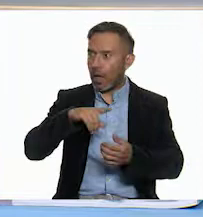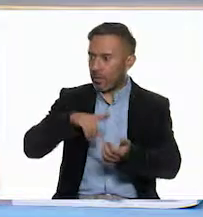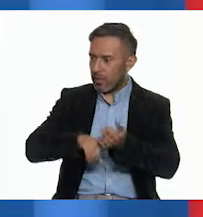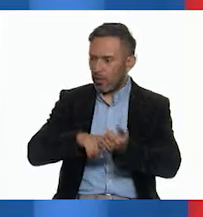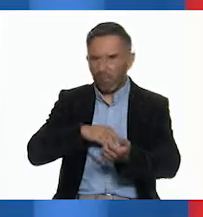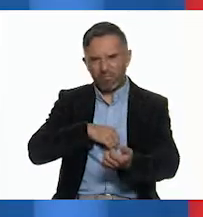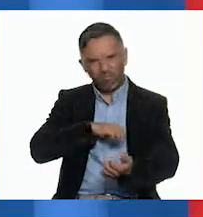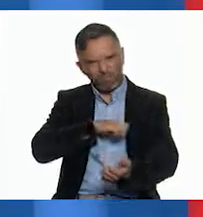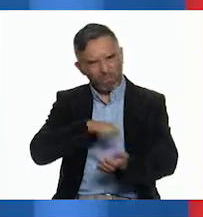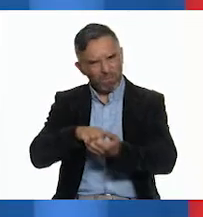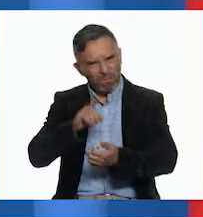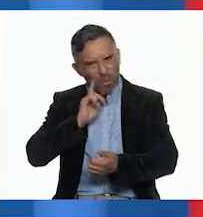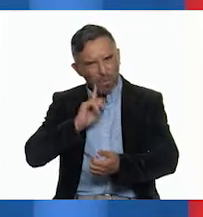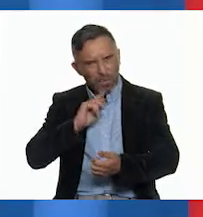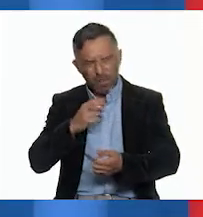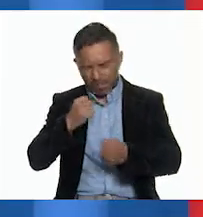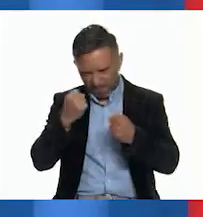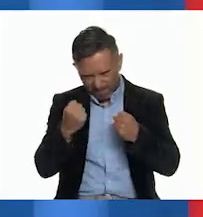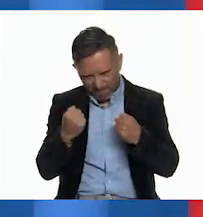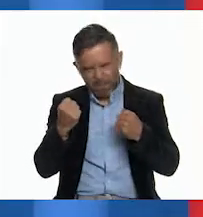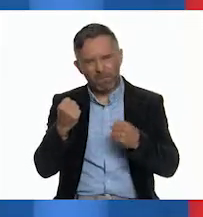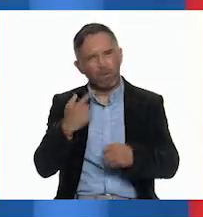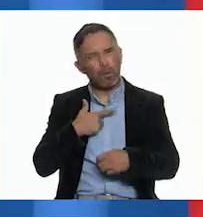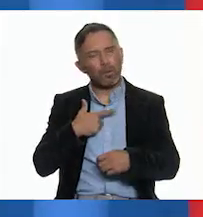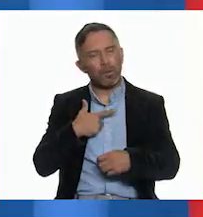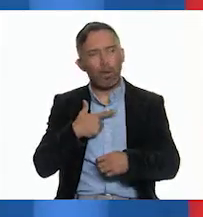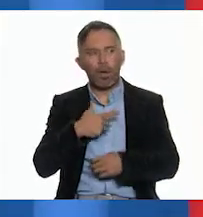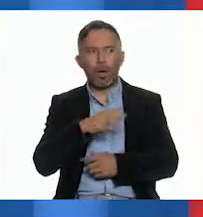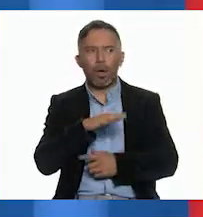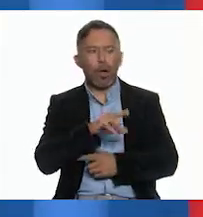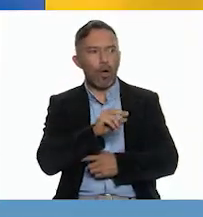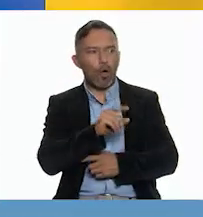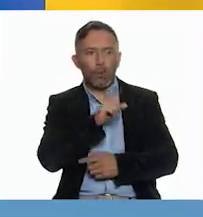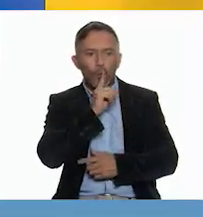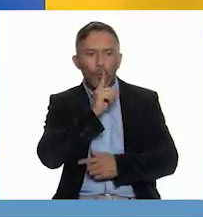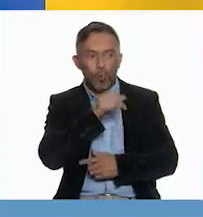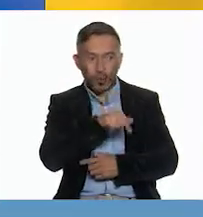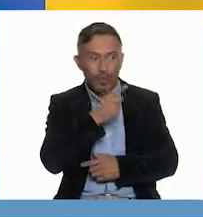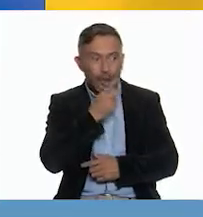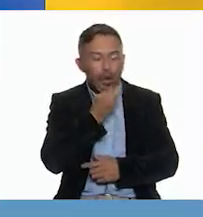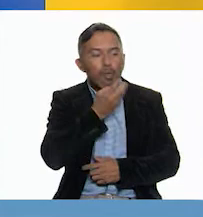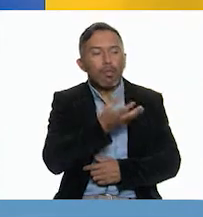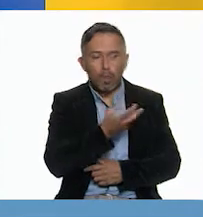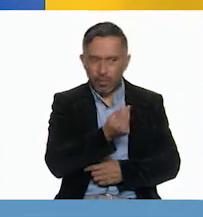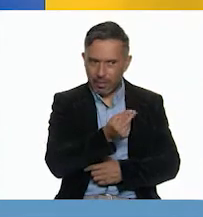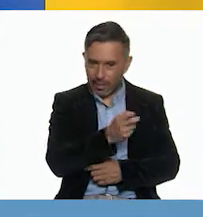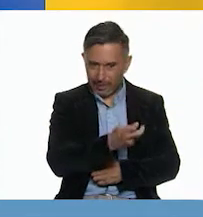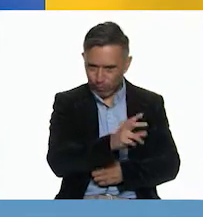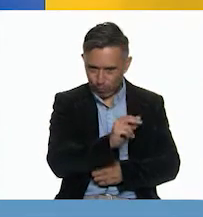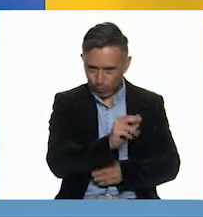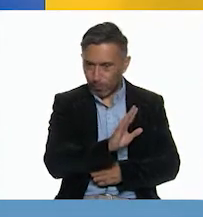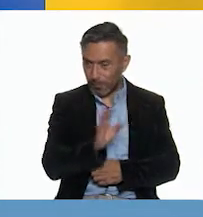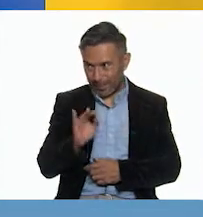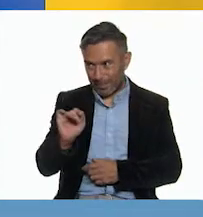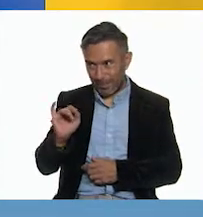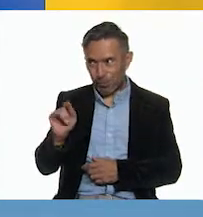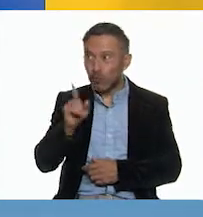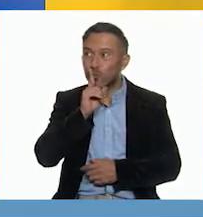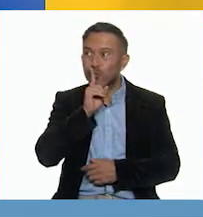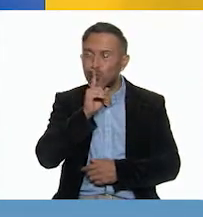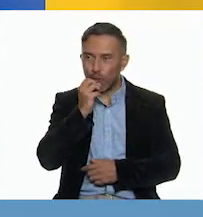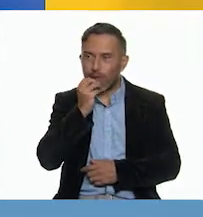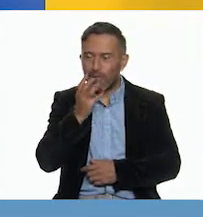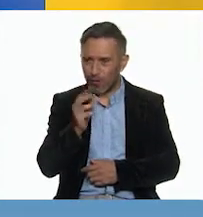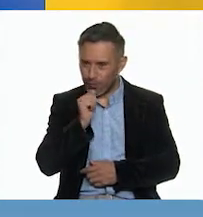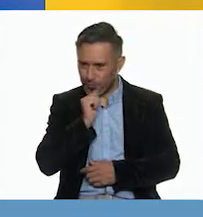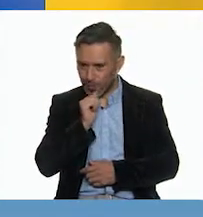gusto. No, pero espera, Raulito, no cuentes esa parte. Sí, Raulito, no la cuentes. ¿Qué les parece si